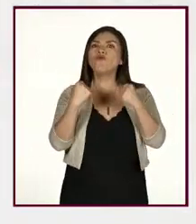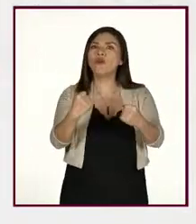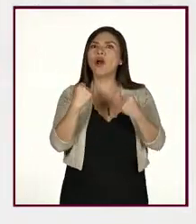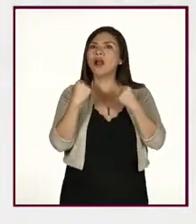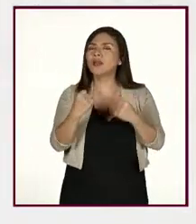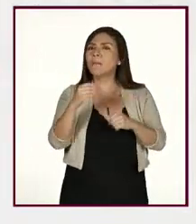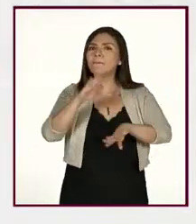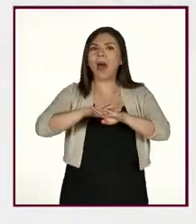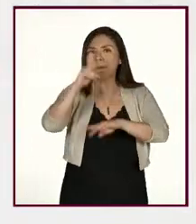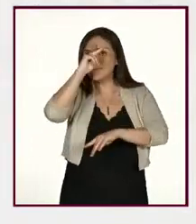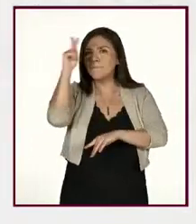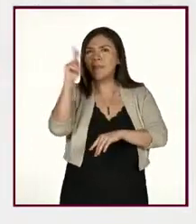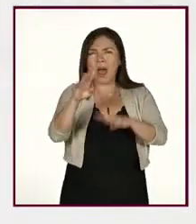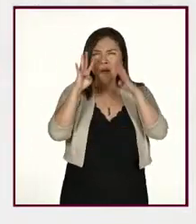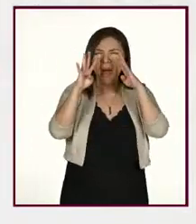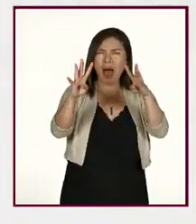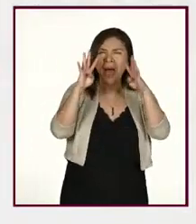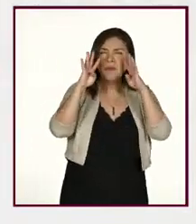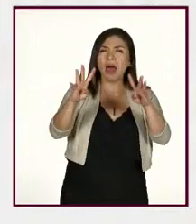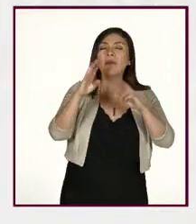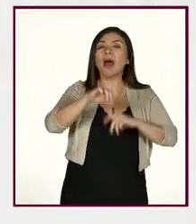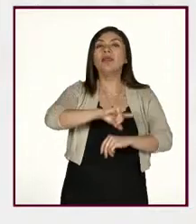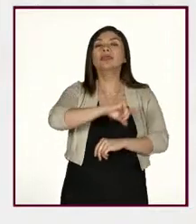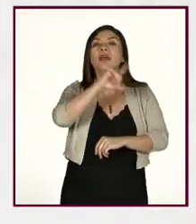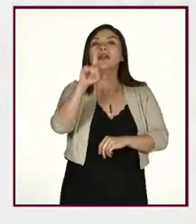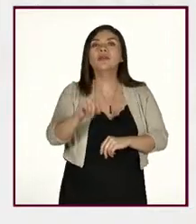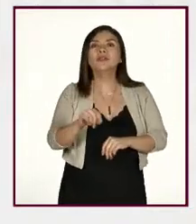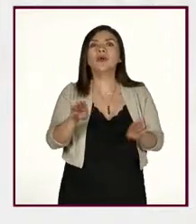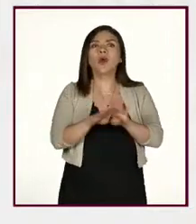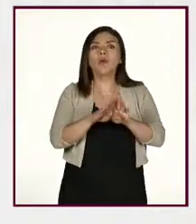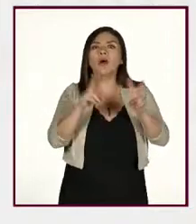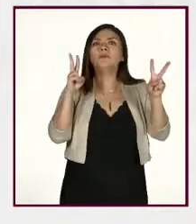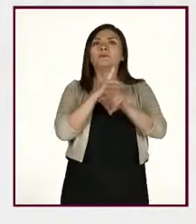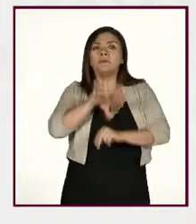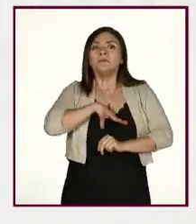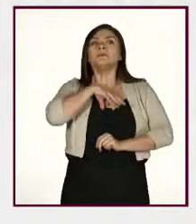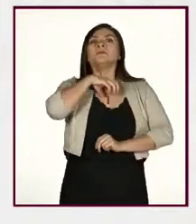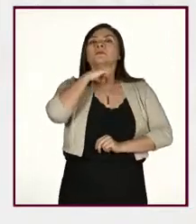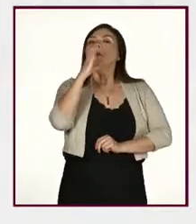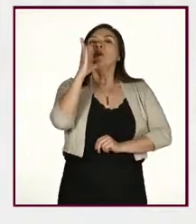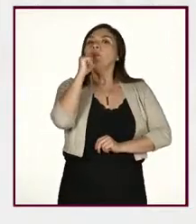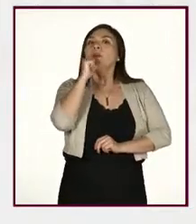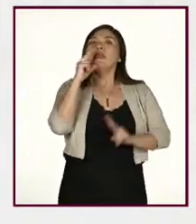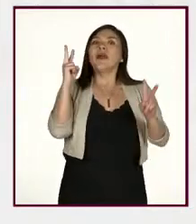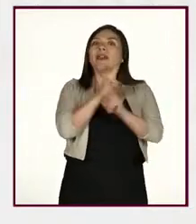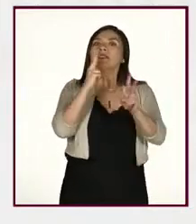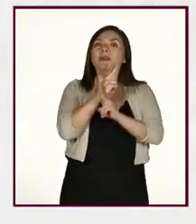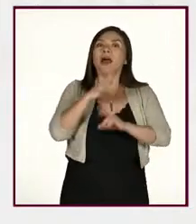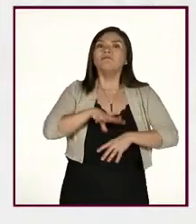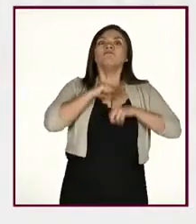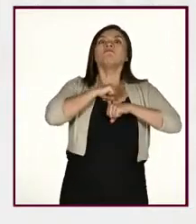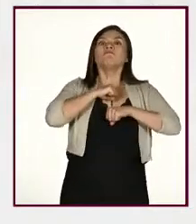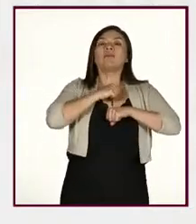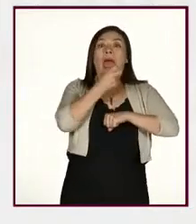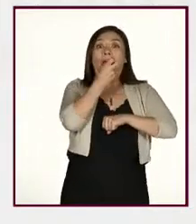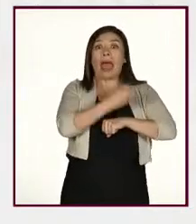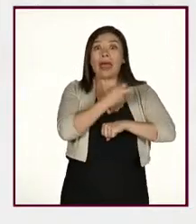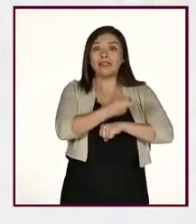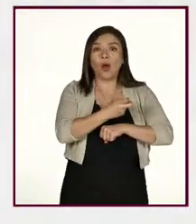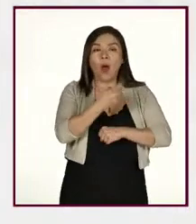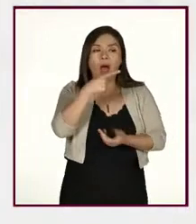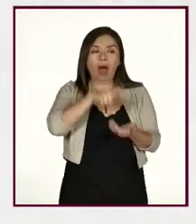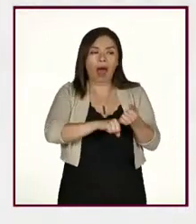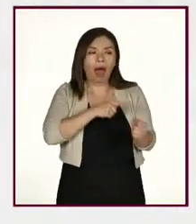como un cierto jadeo, después hacen como una exhalación y dejan de respirar. Eso es ansiedad. Y eso puede ser